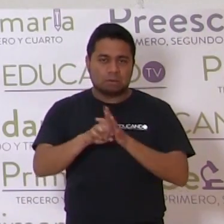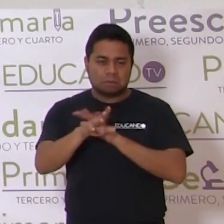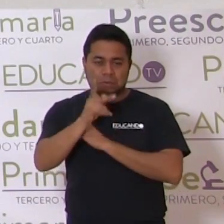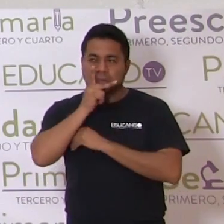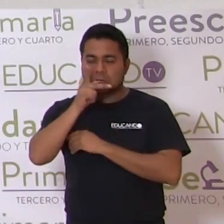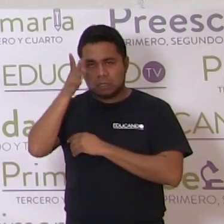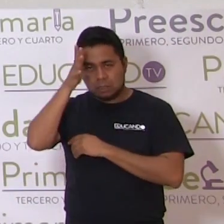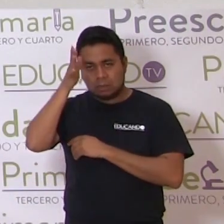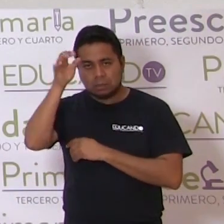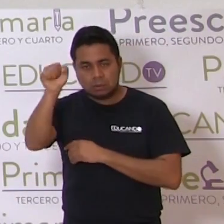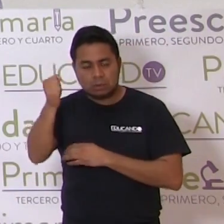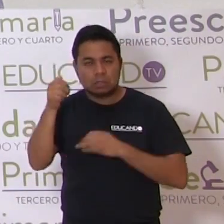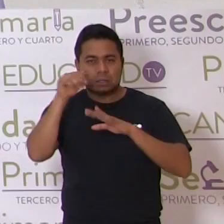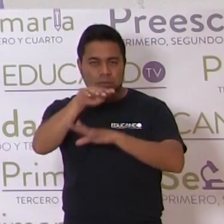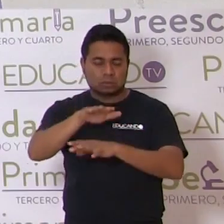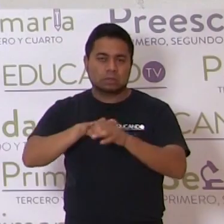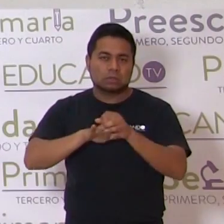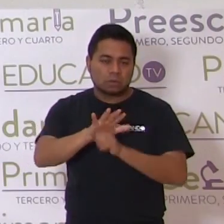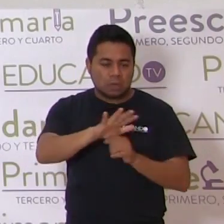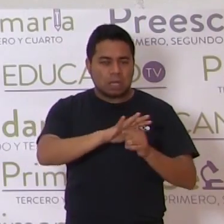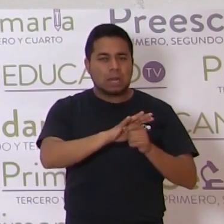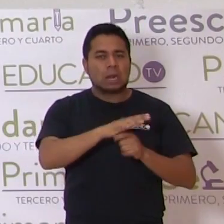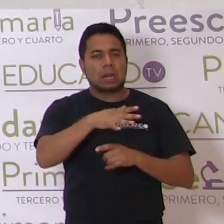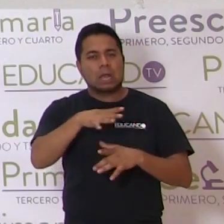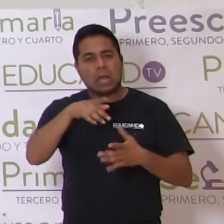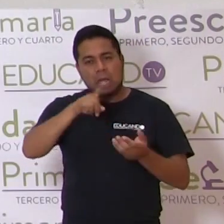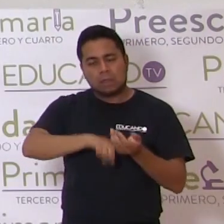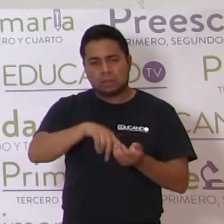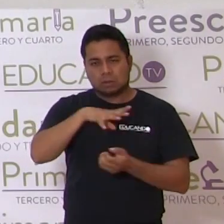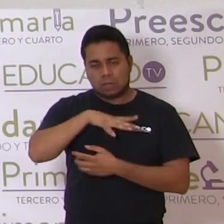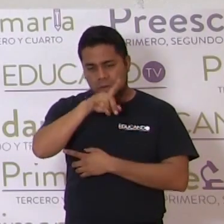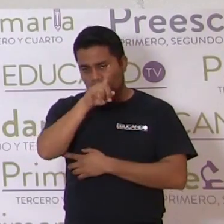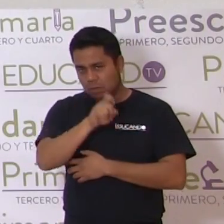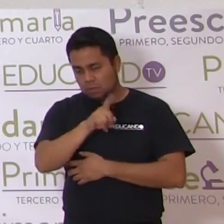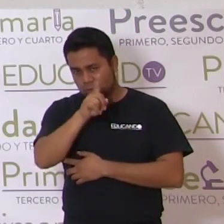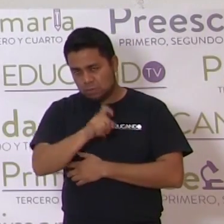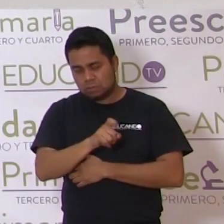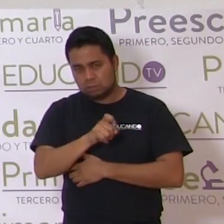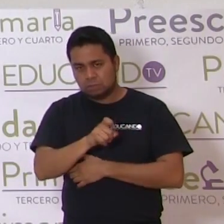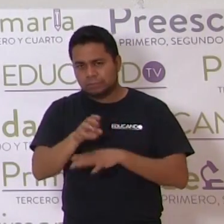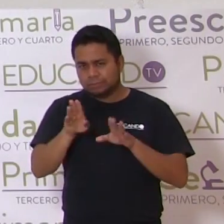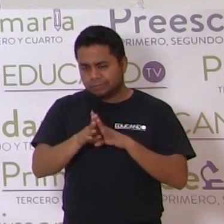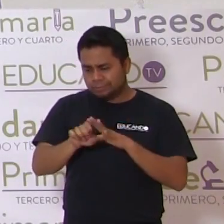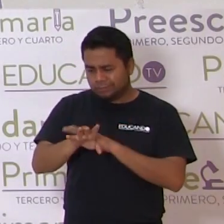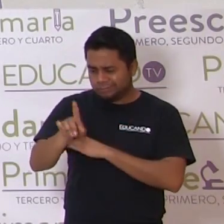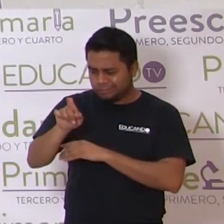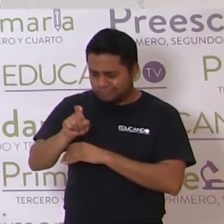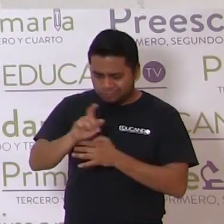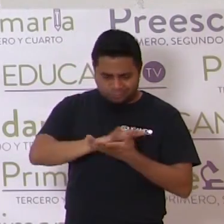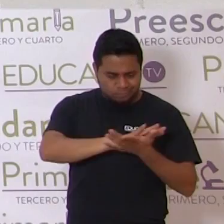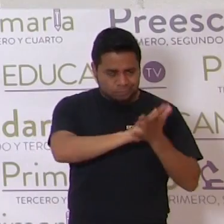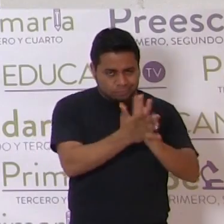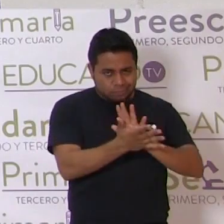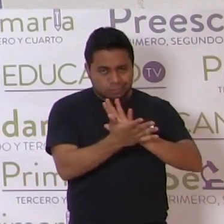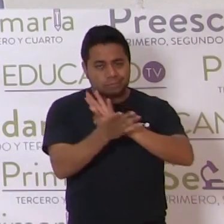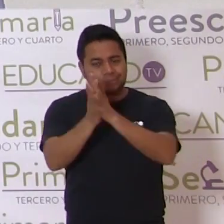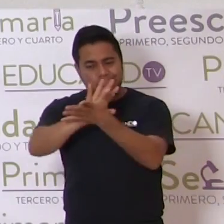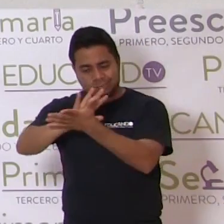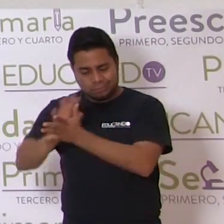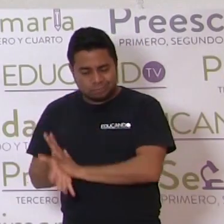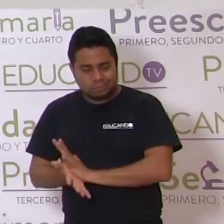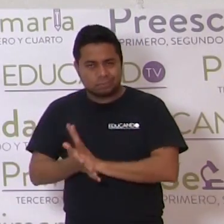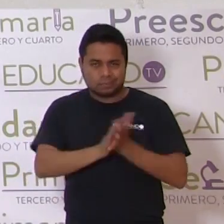conceptual es acerca de los estados físicos del agua y de que cómo el agua va cambiando de un estado al